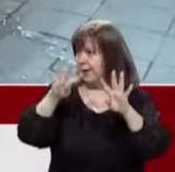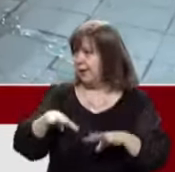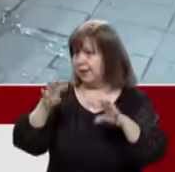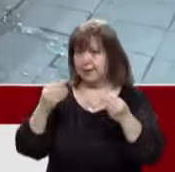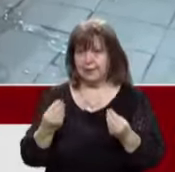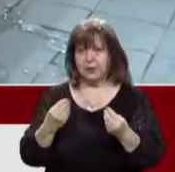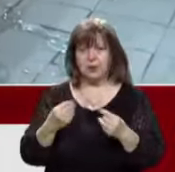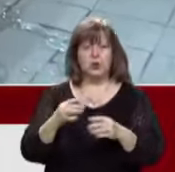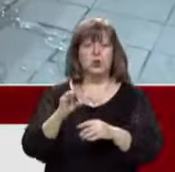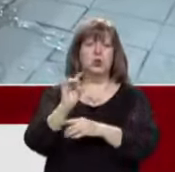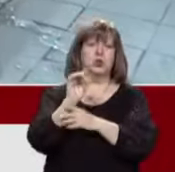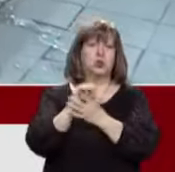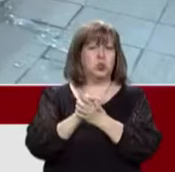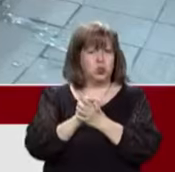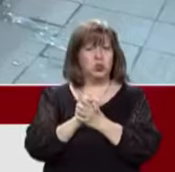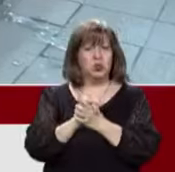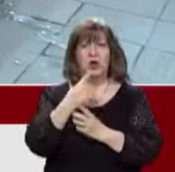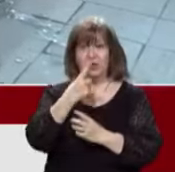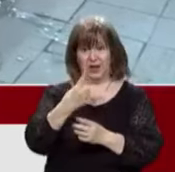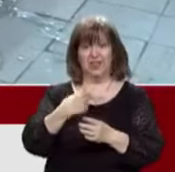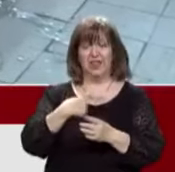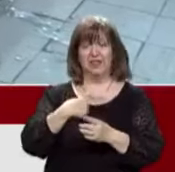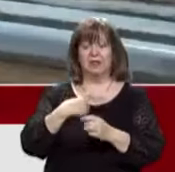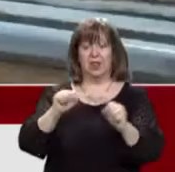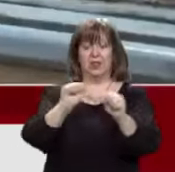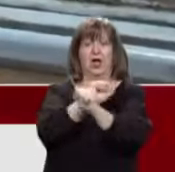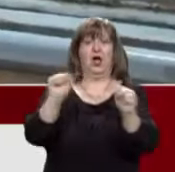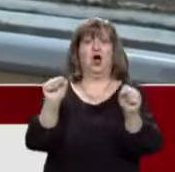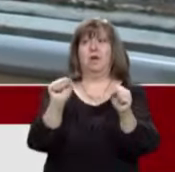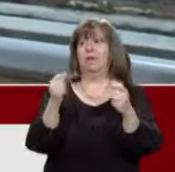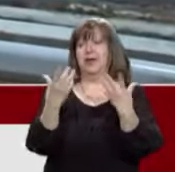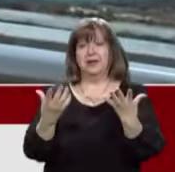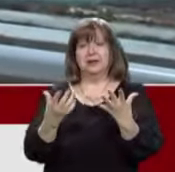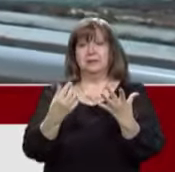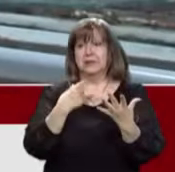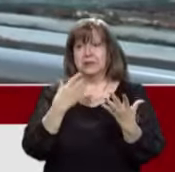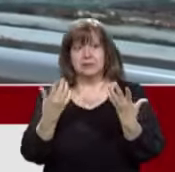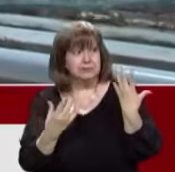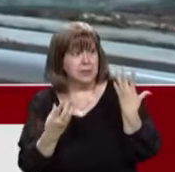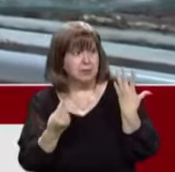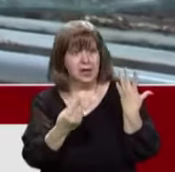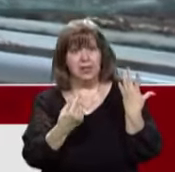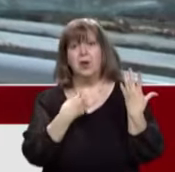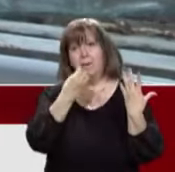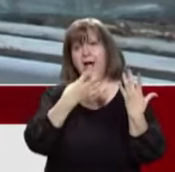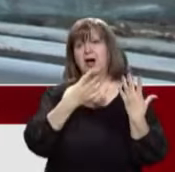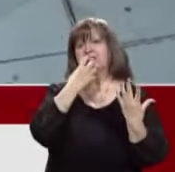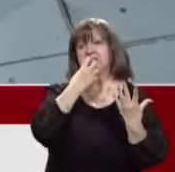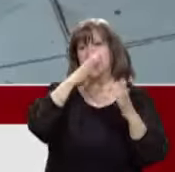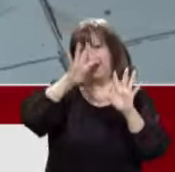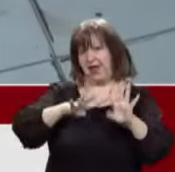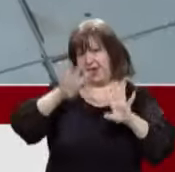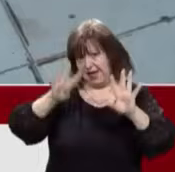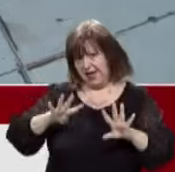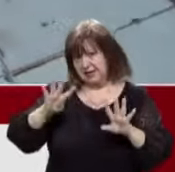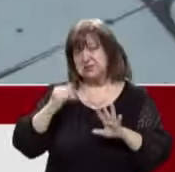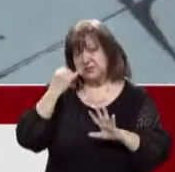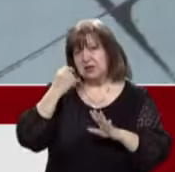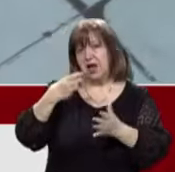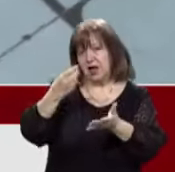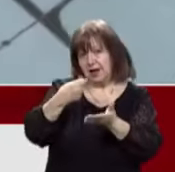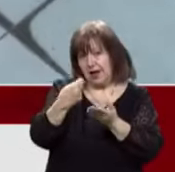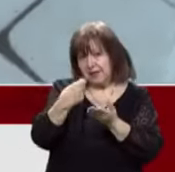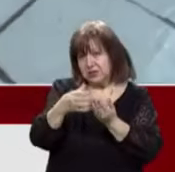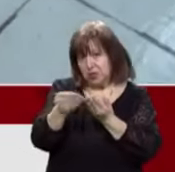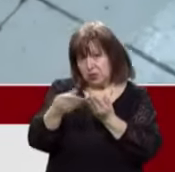verdad, complicado. Se tuvo que hacer todo de pronto, por la inseguridad que se vivió en ese momento, así que bueno, nada, cosas que no estaban previstas se tuvieron que hacer